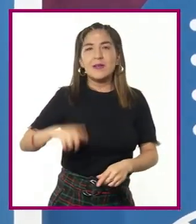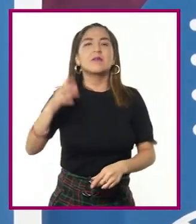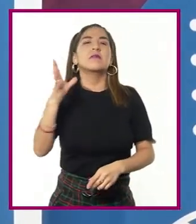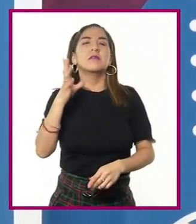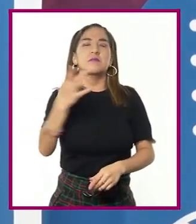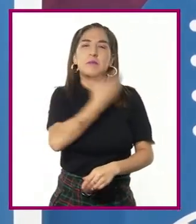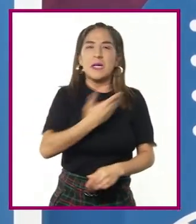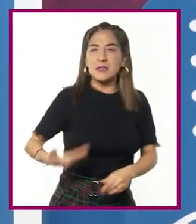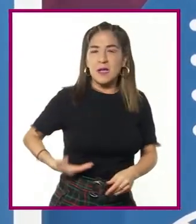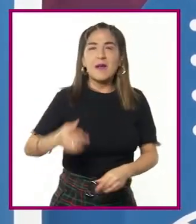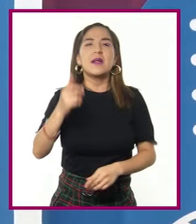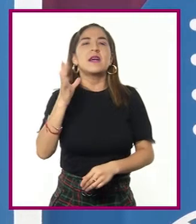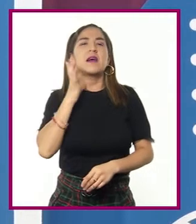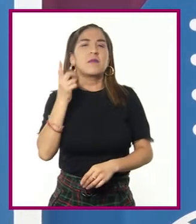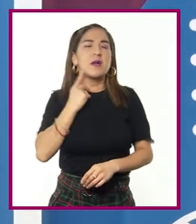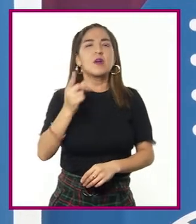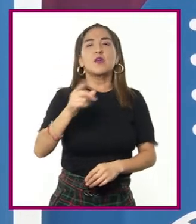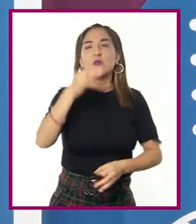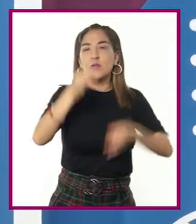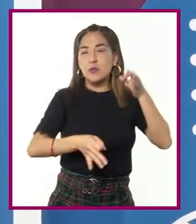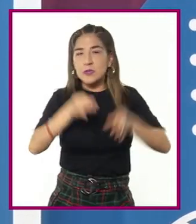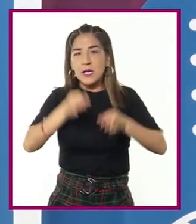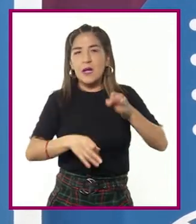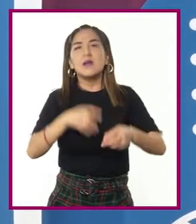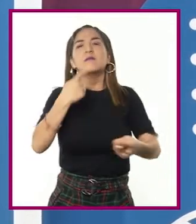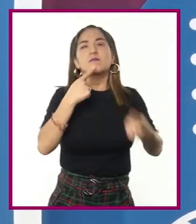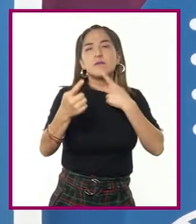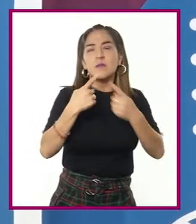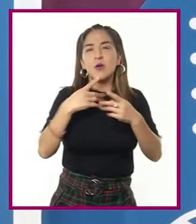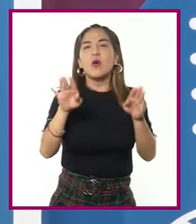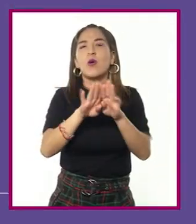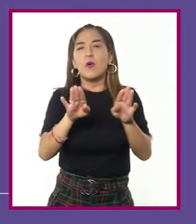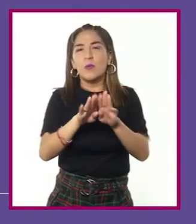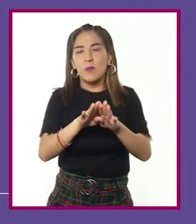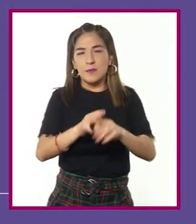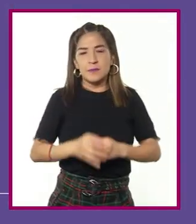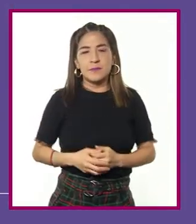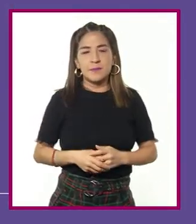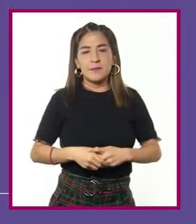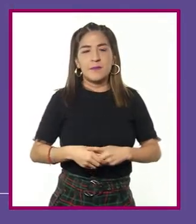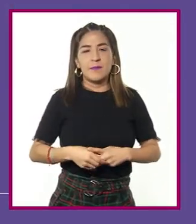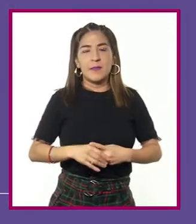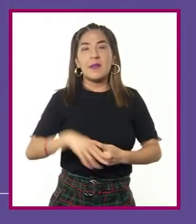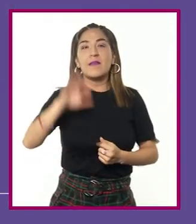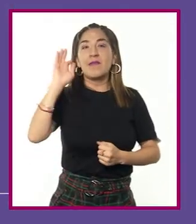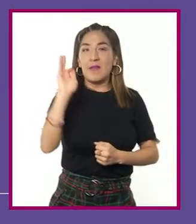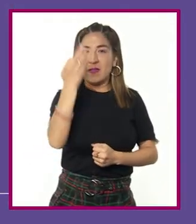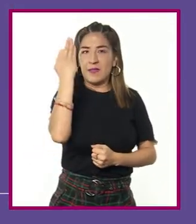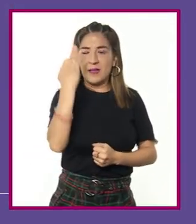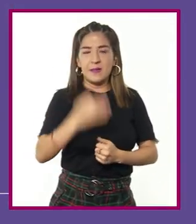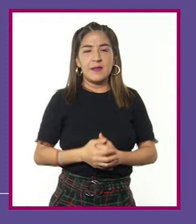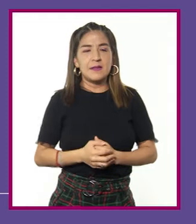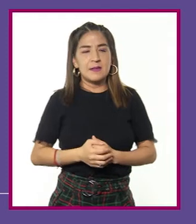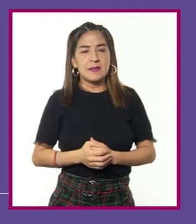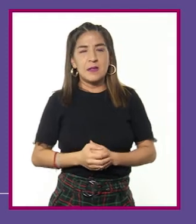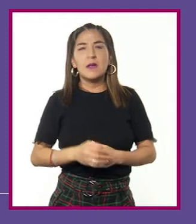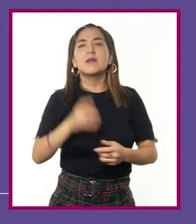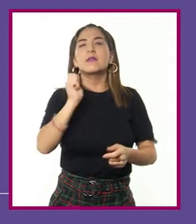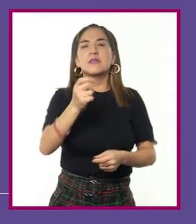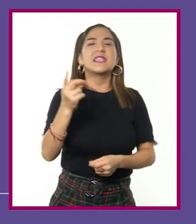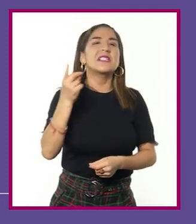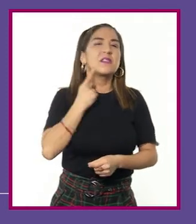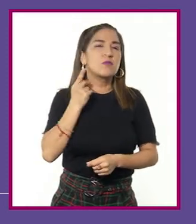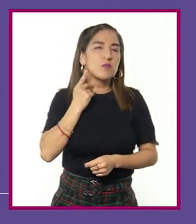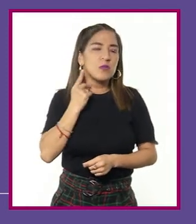legislativo, ejecutivo y judicial, se organizan de la siguiente manera. A nivel federal, se compone por las